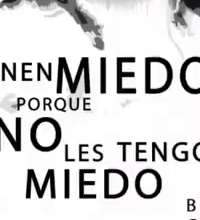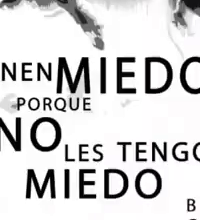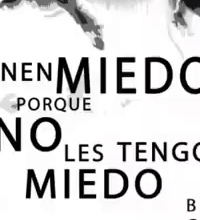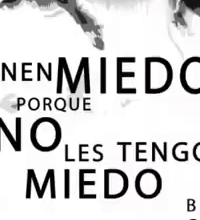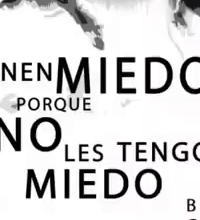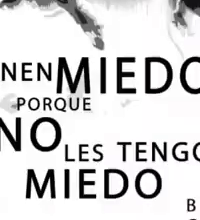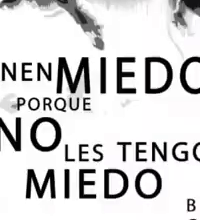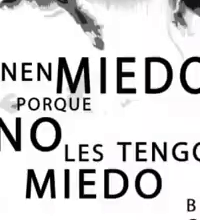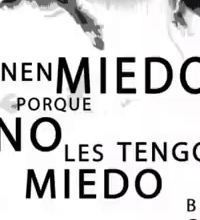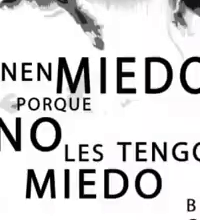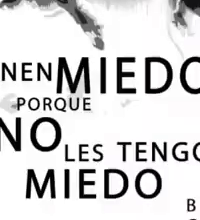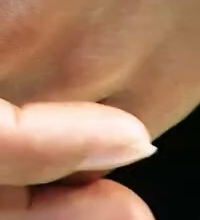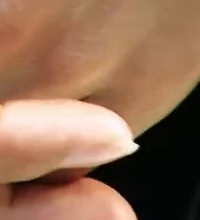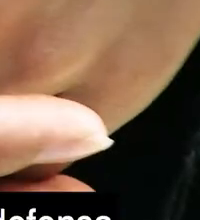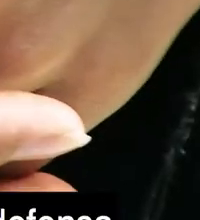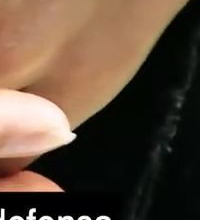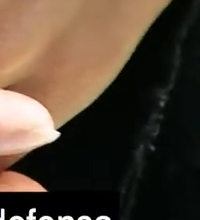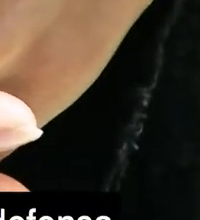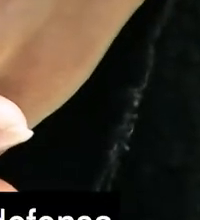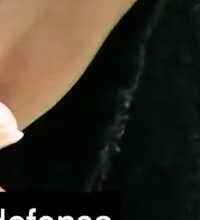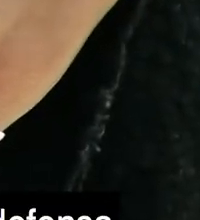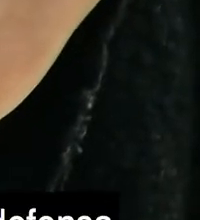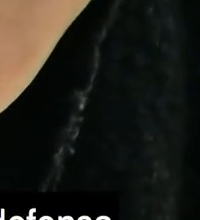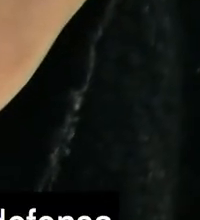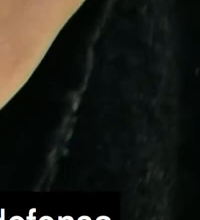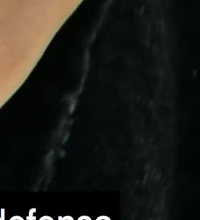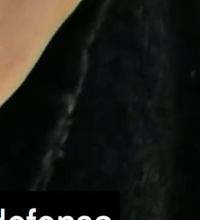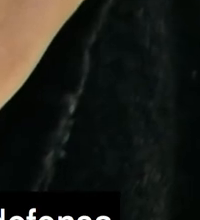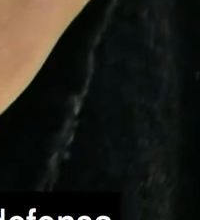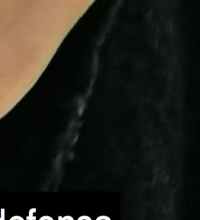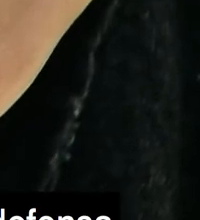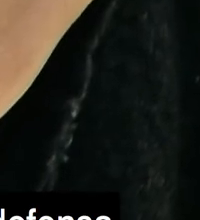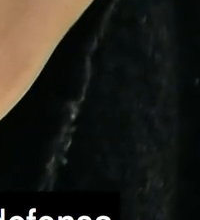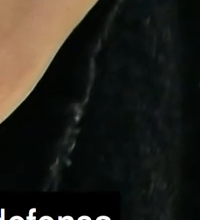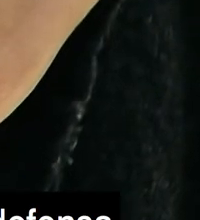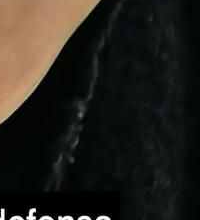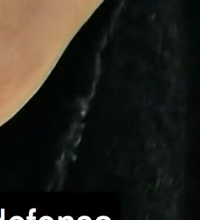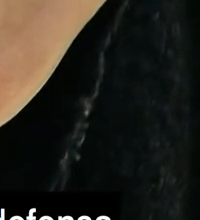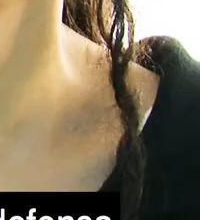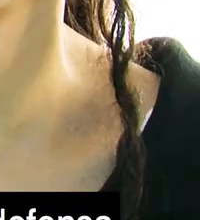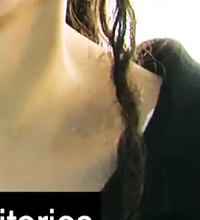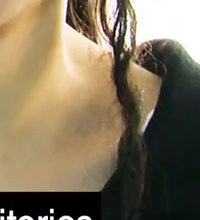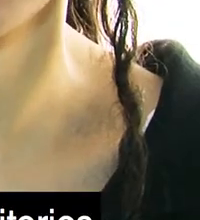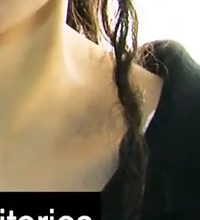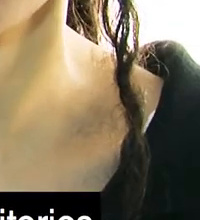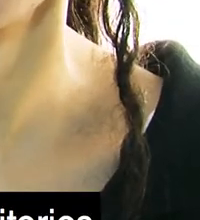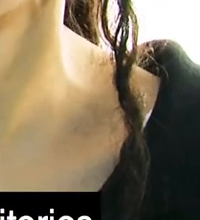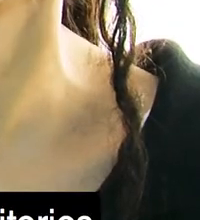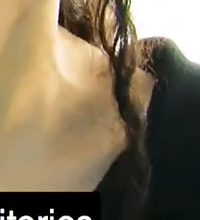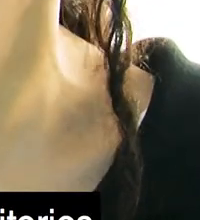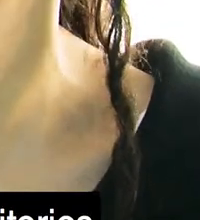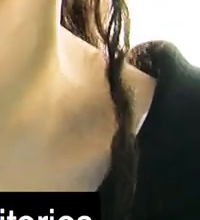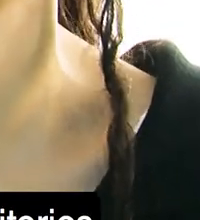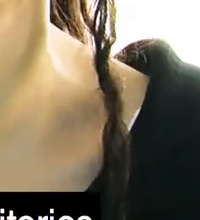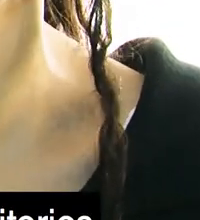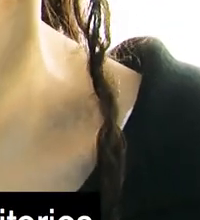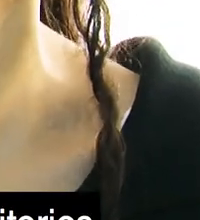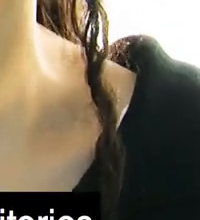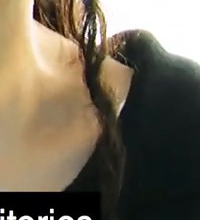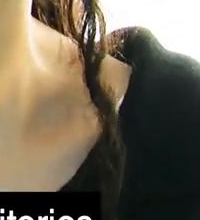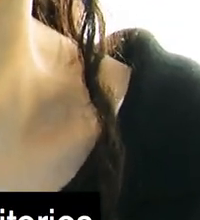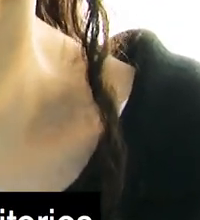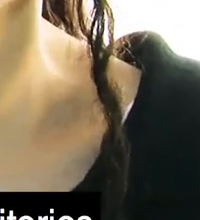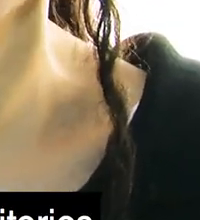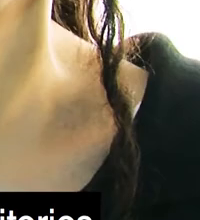una de las hijas de Berta Cáceres. Nuestra lucha, que es una lucha colectiva, es en defensa de los bienes comunes de la